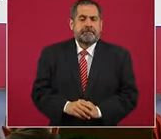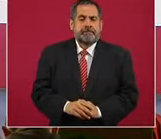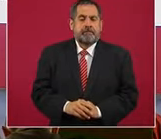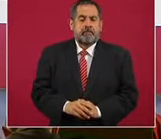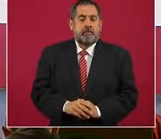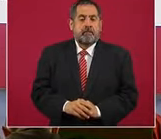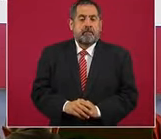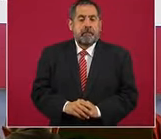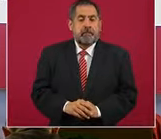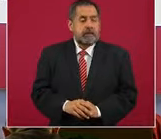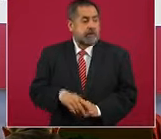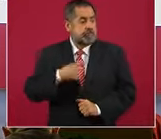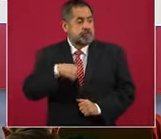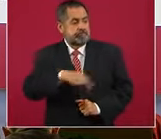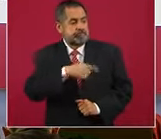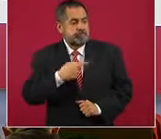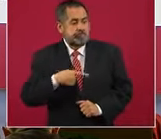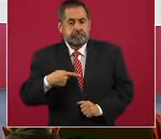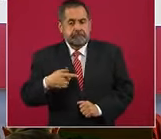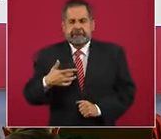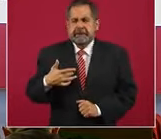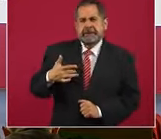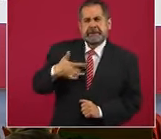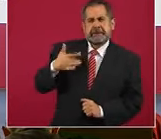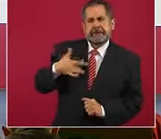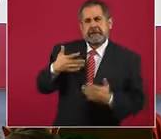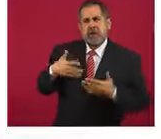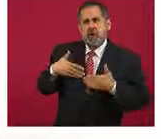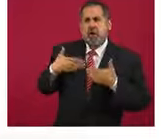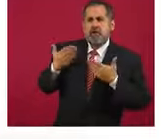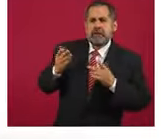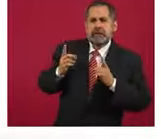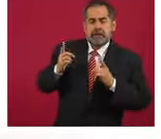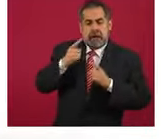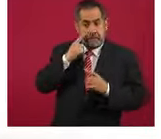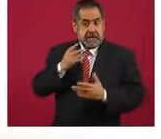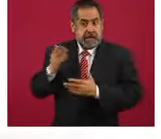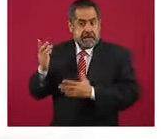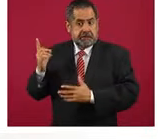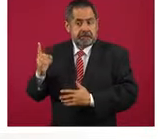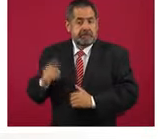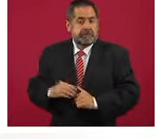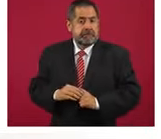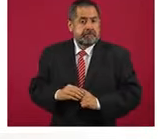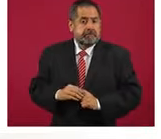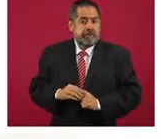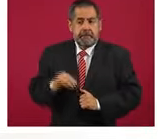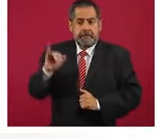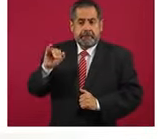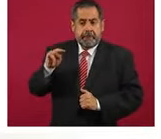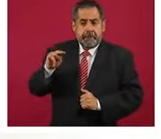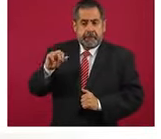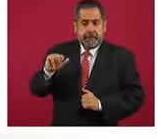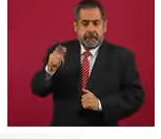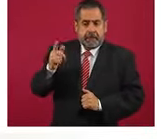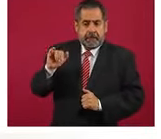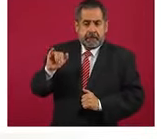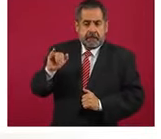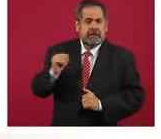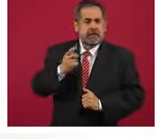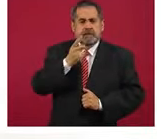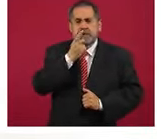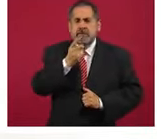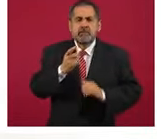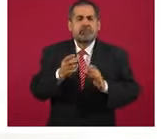En cuanto a la percepción de confianza, la misma encuesta del INEGI arroja